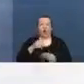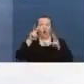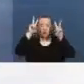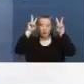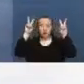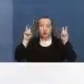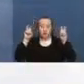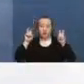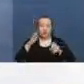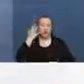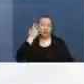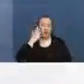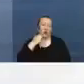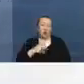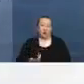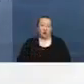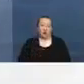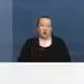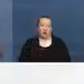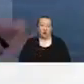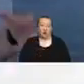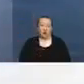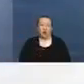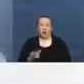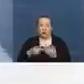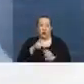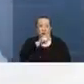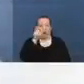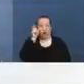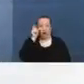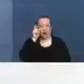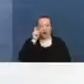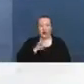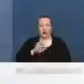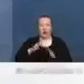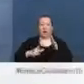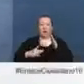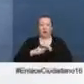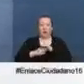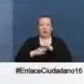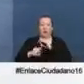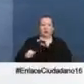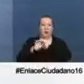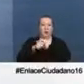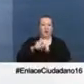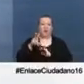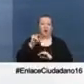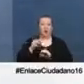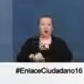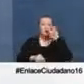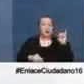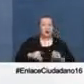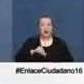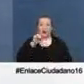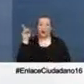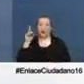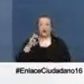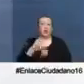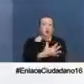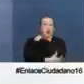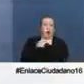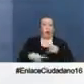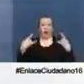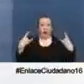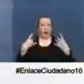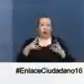la prensa todos los días cada segundo pero como el lazo hay que protegerlo basta esto no de izquierda a derecha no es rico pobre es de